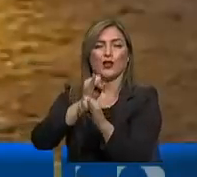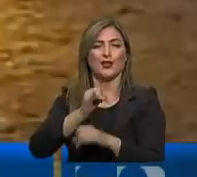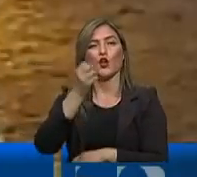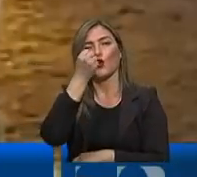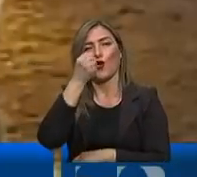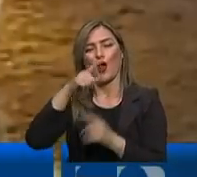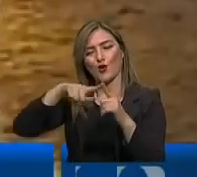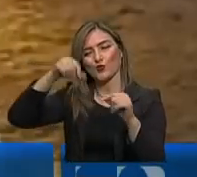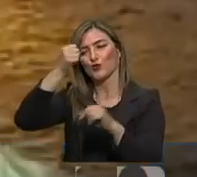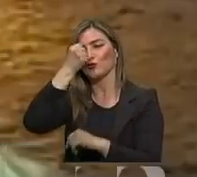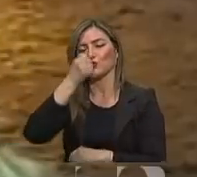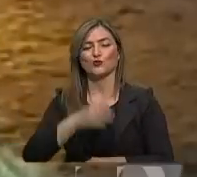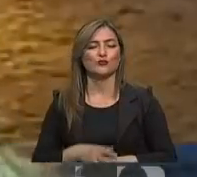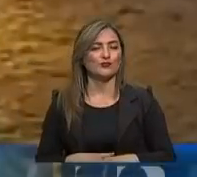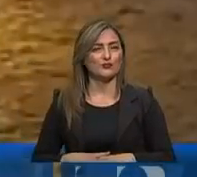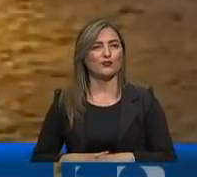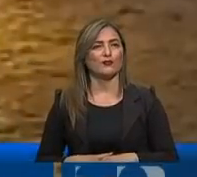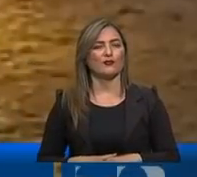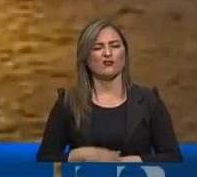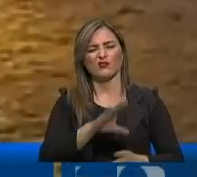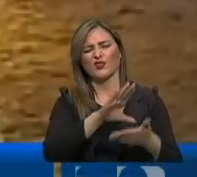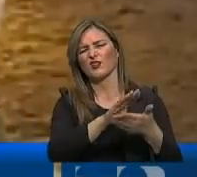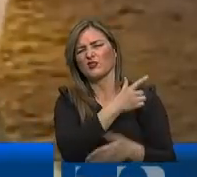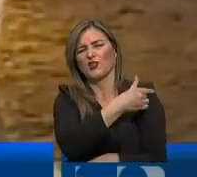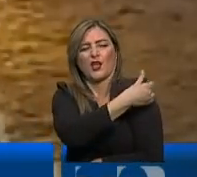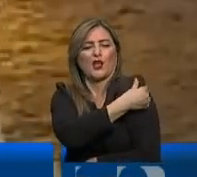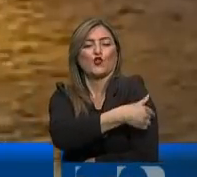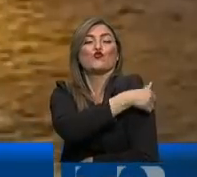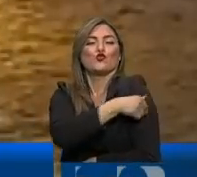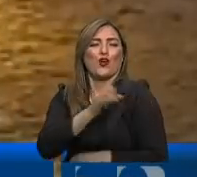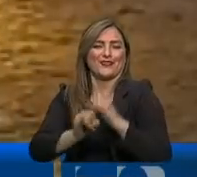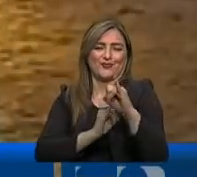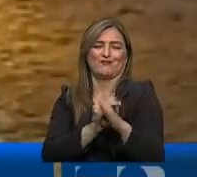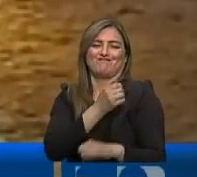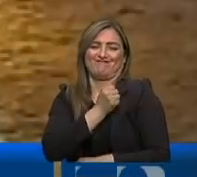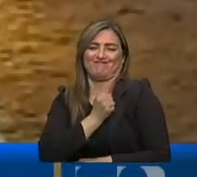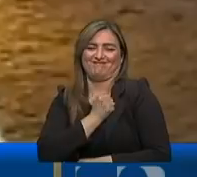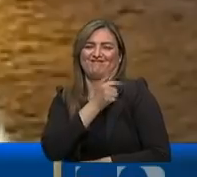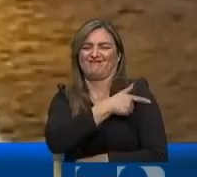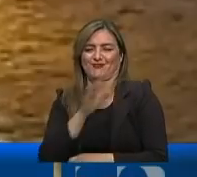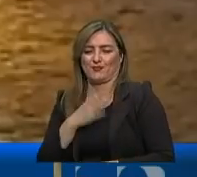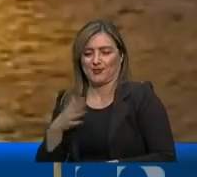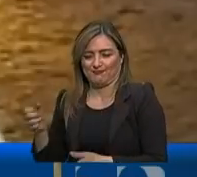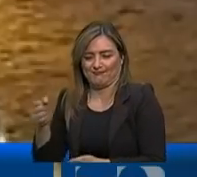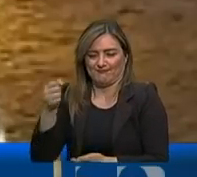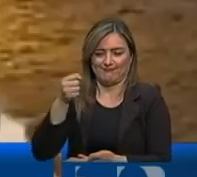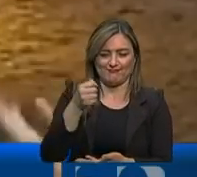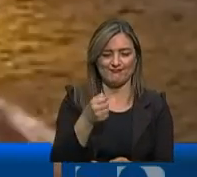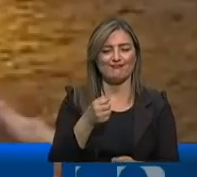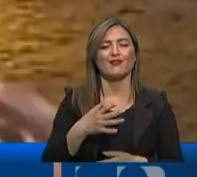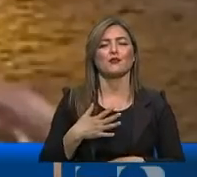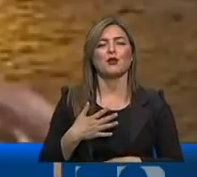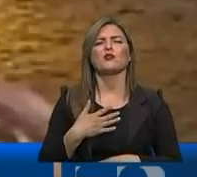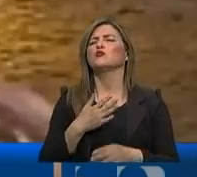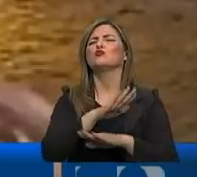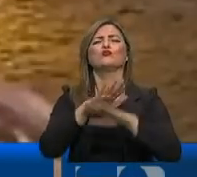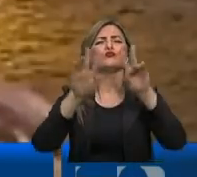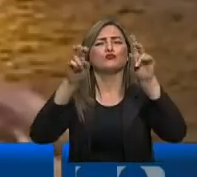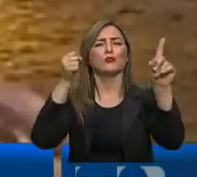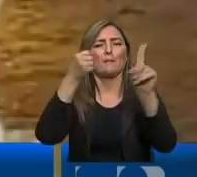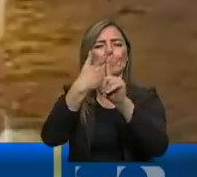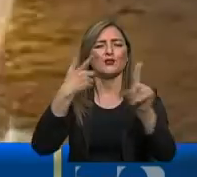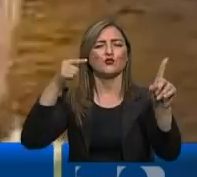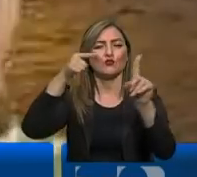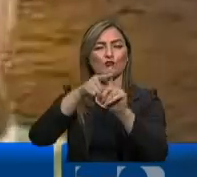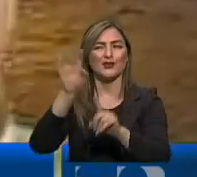Este Centro del Clima pertenece a la Cruz Roja Internacional y trata el impacto directo